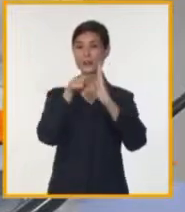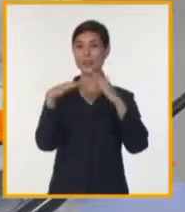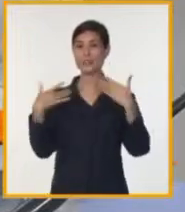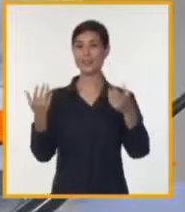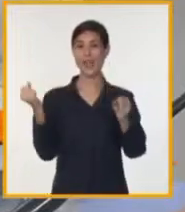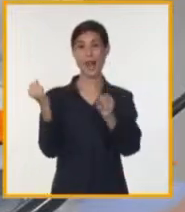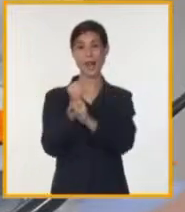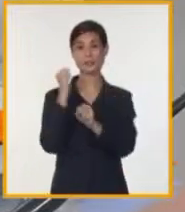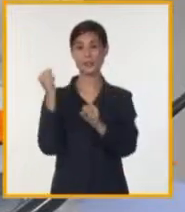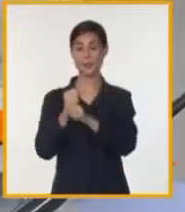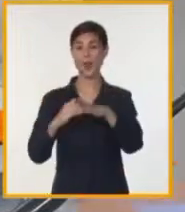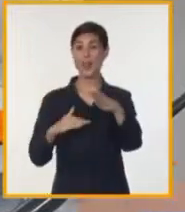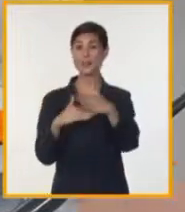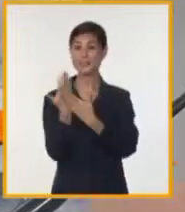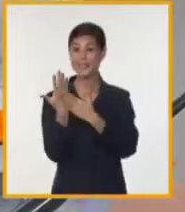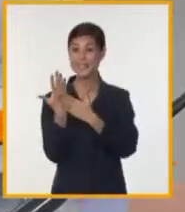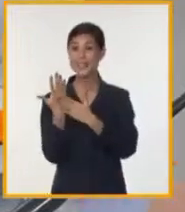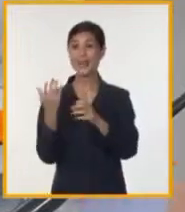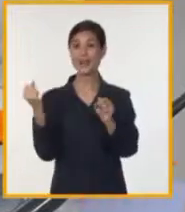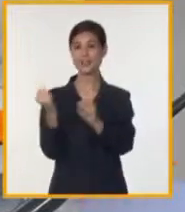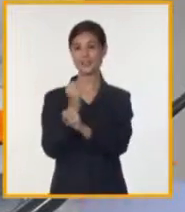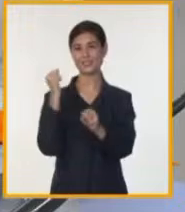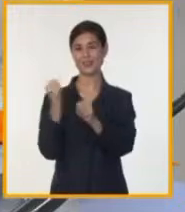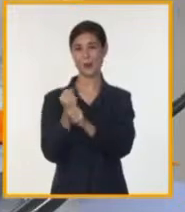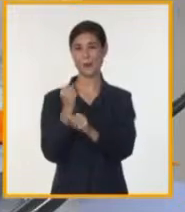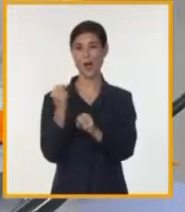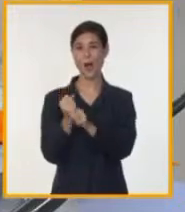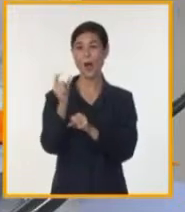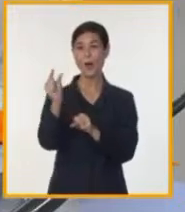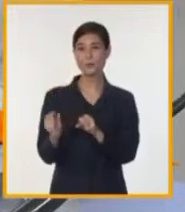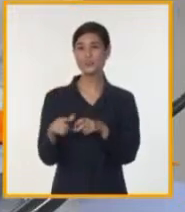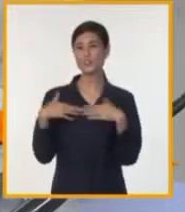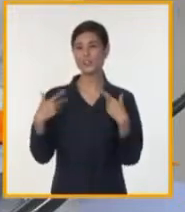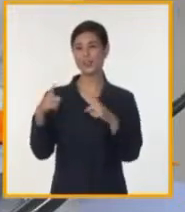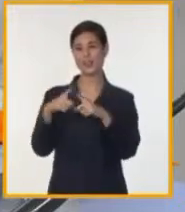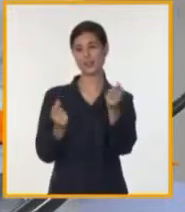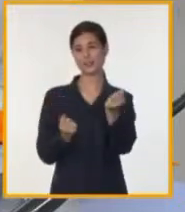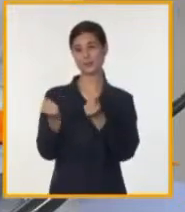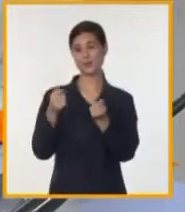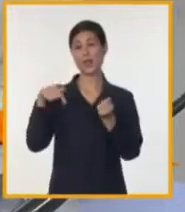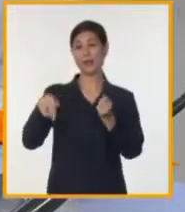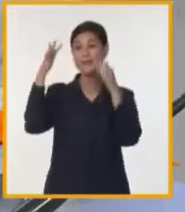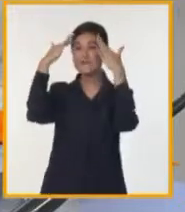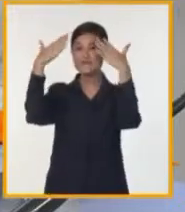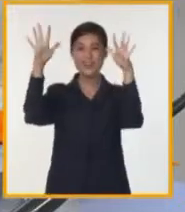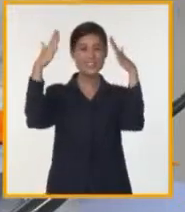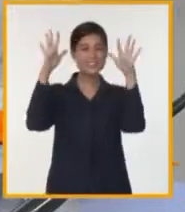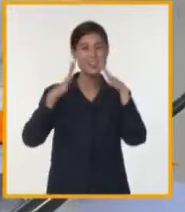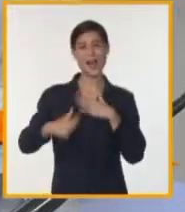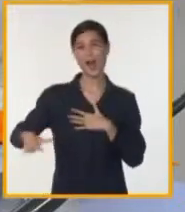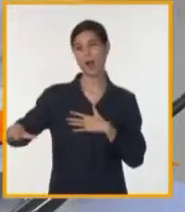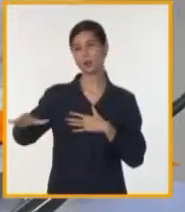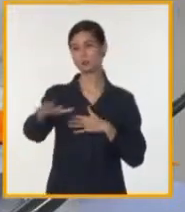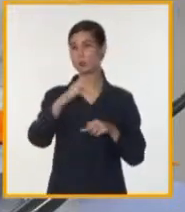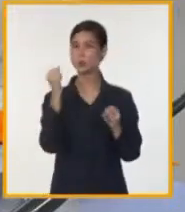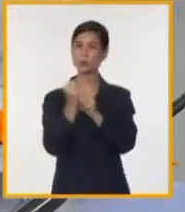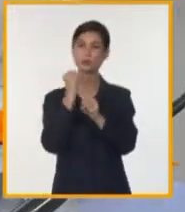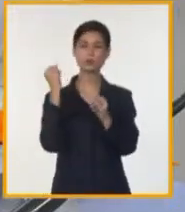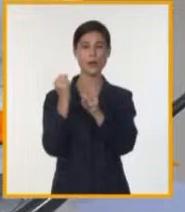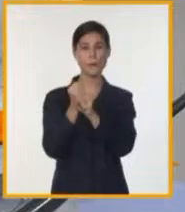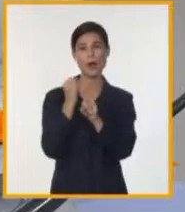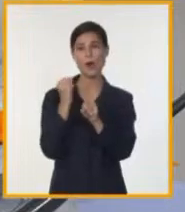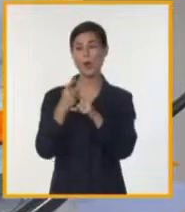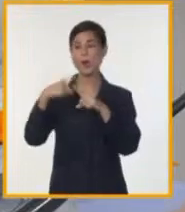del Transporte, y que sirva esta Mesa Redonda para felicitar a todos estos trabajadores que son muy sacrificados